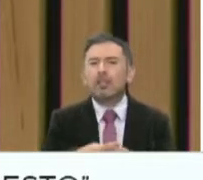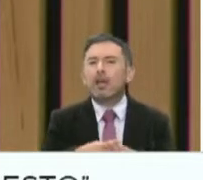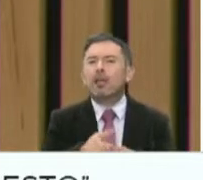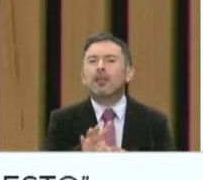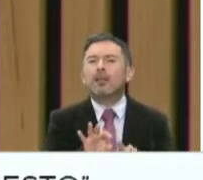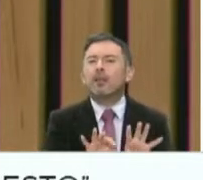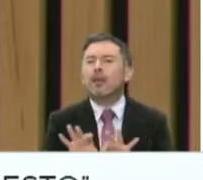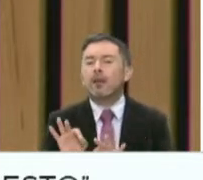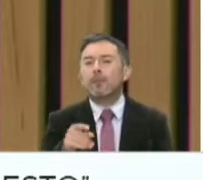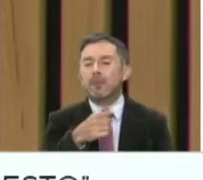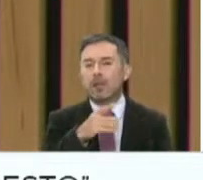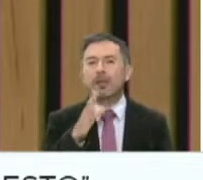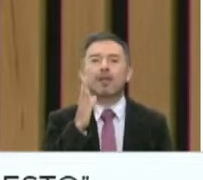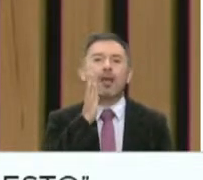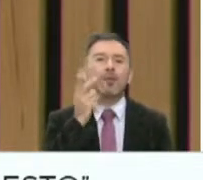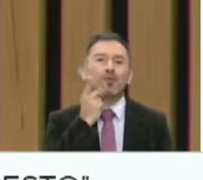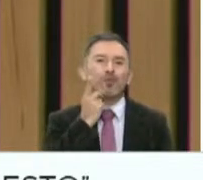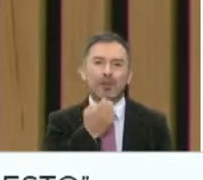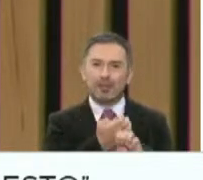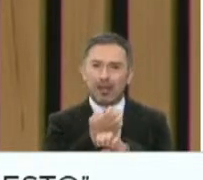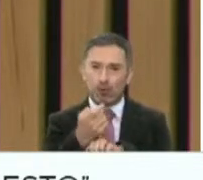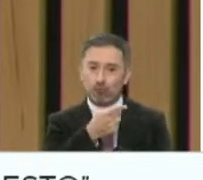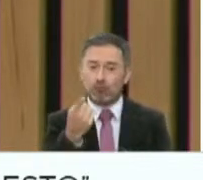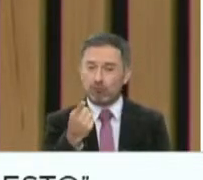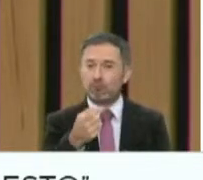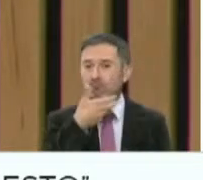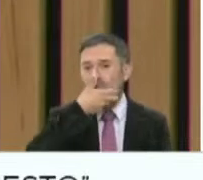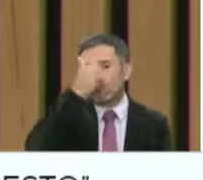es una discusión donde hay muchísimo ruido y